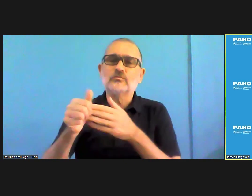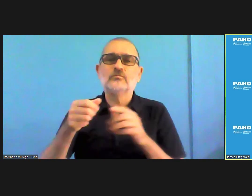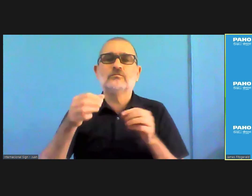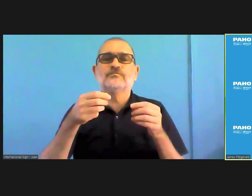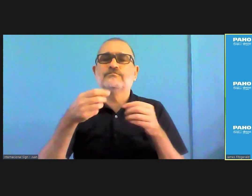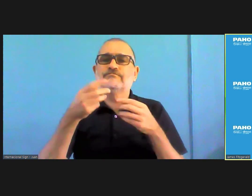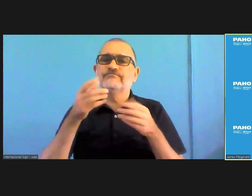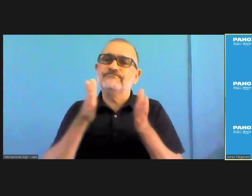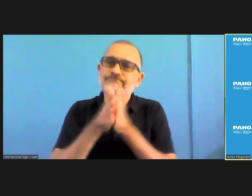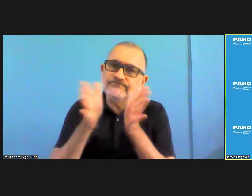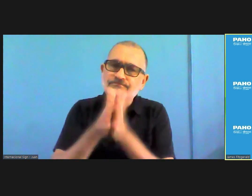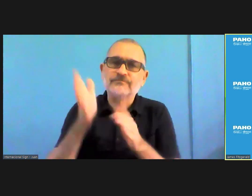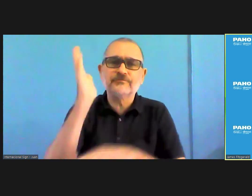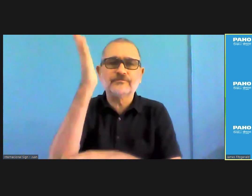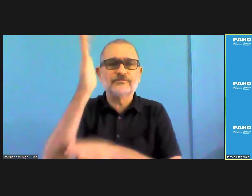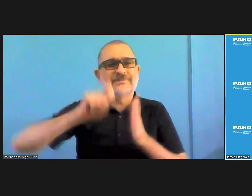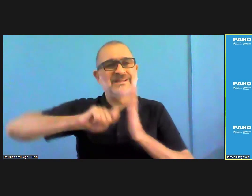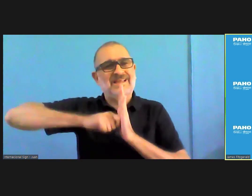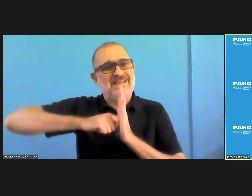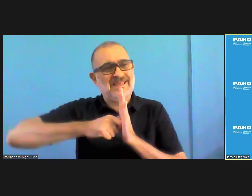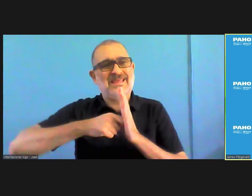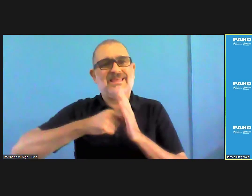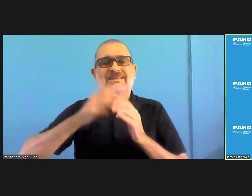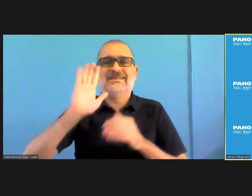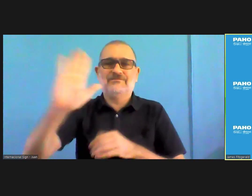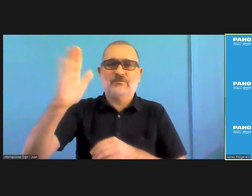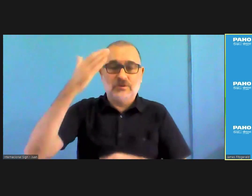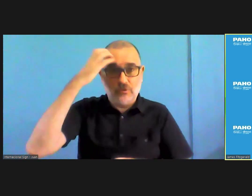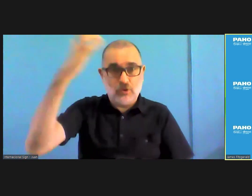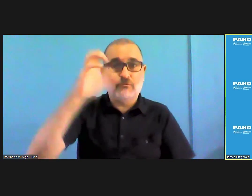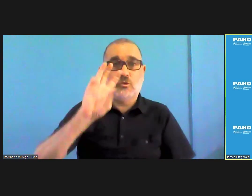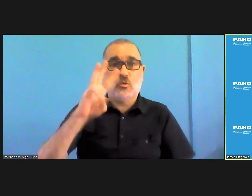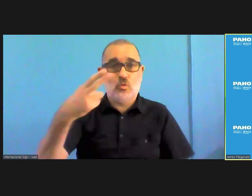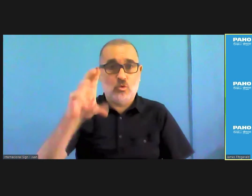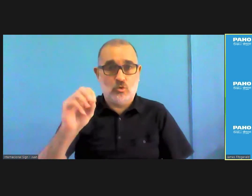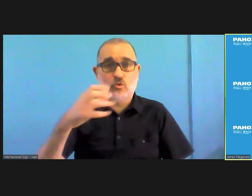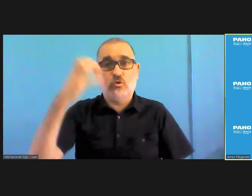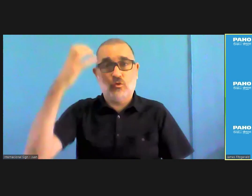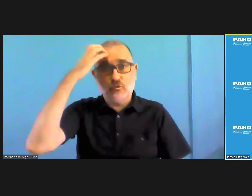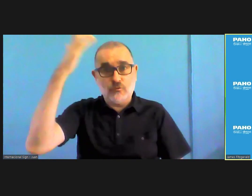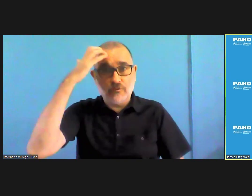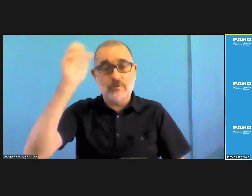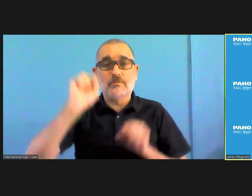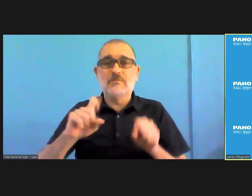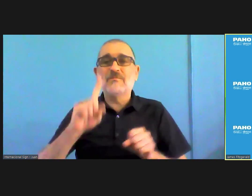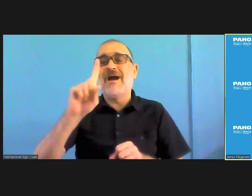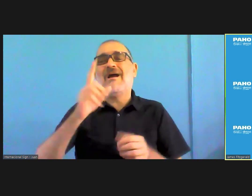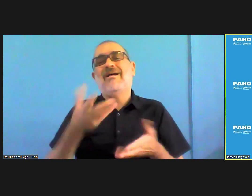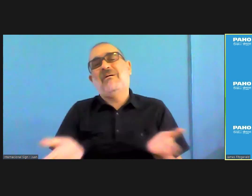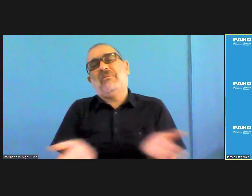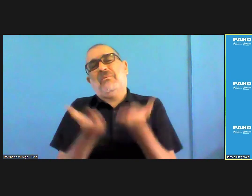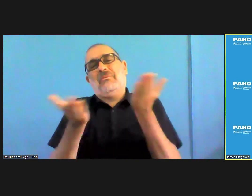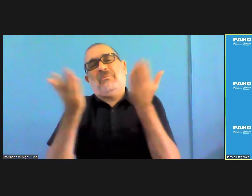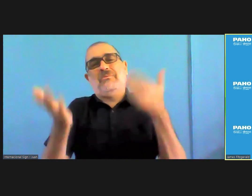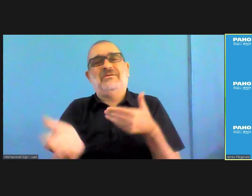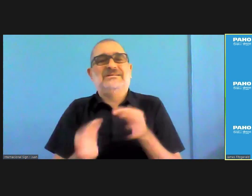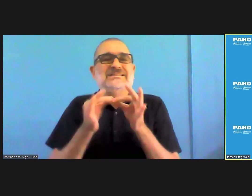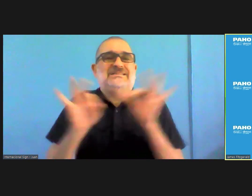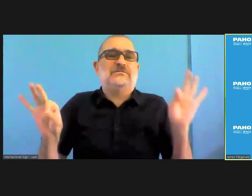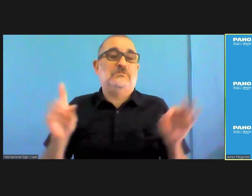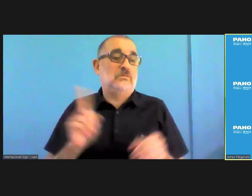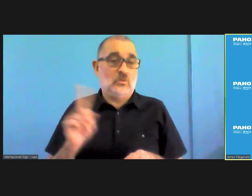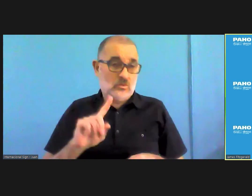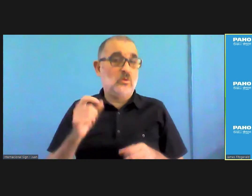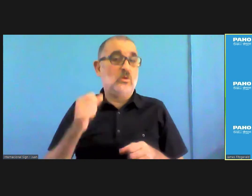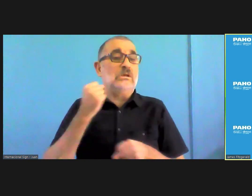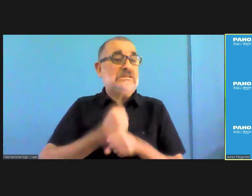simplemente en la transformación de los sistemas sanitarios, sino aprovechando algo que tenemos que